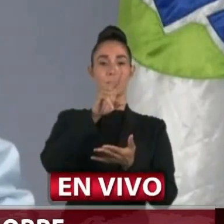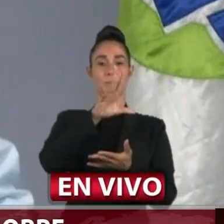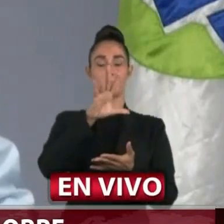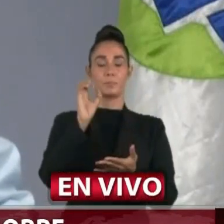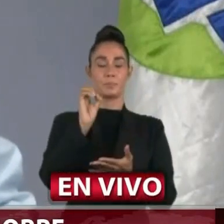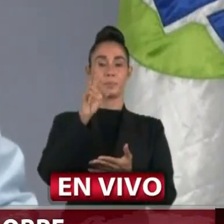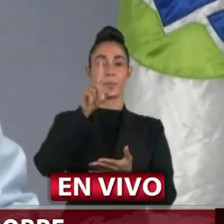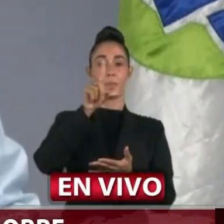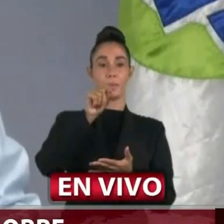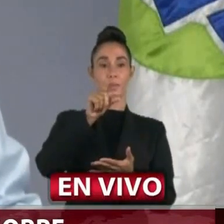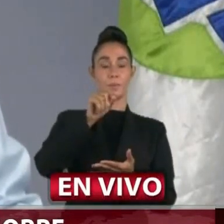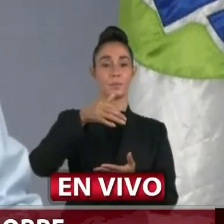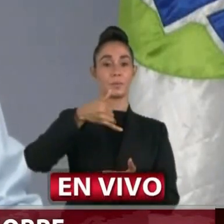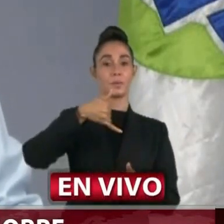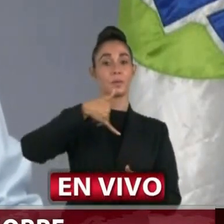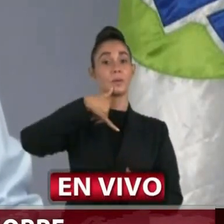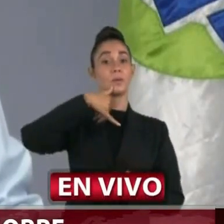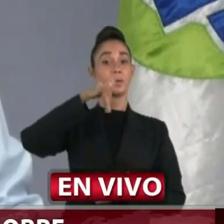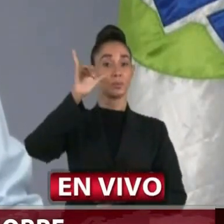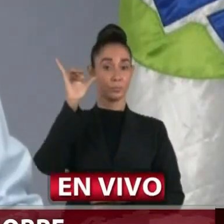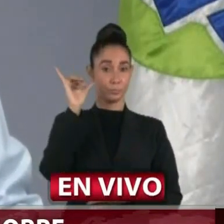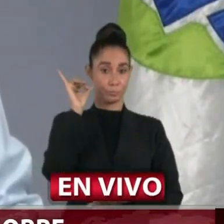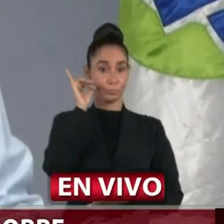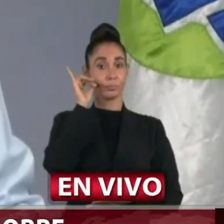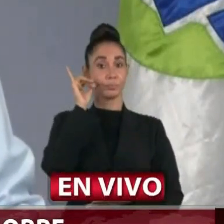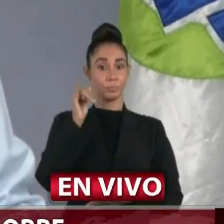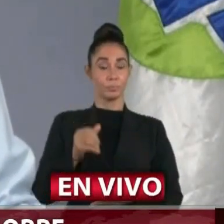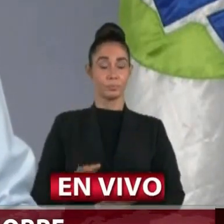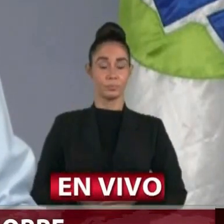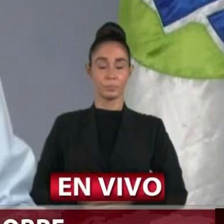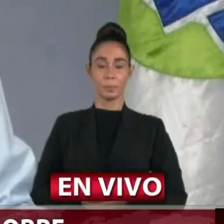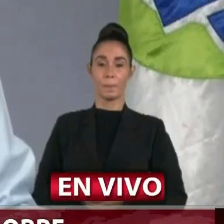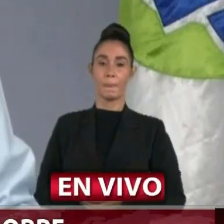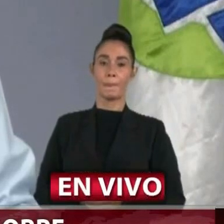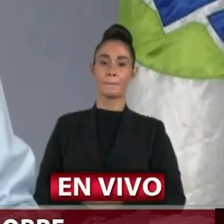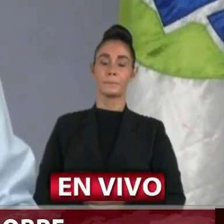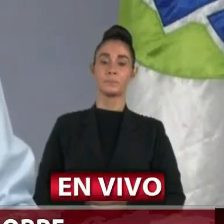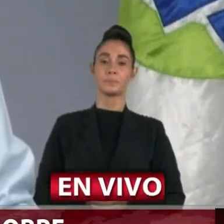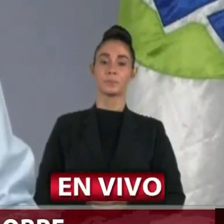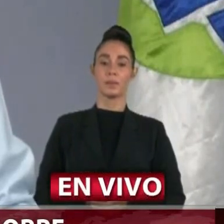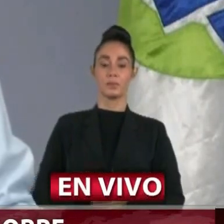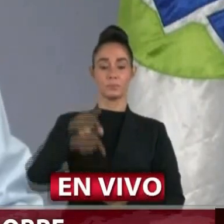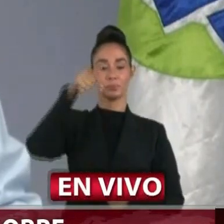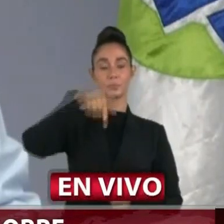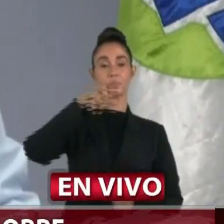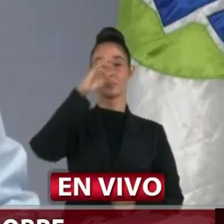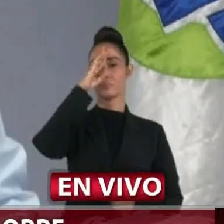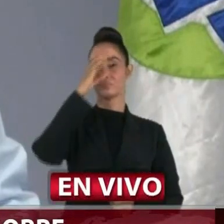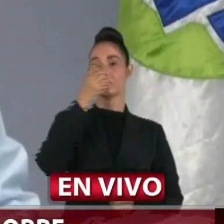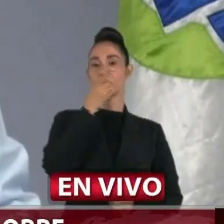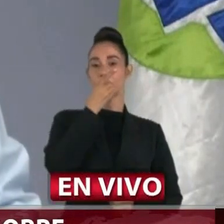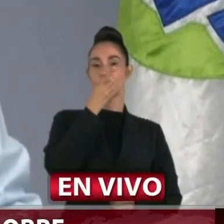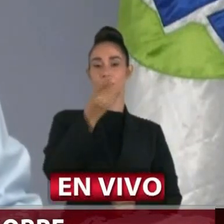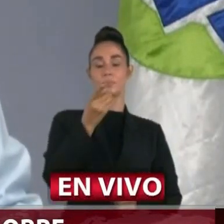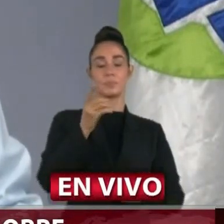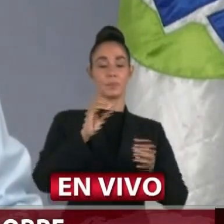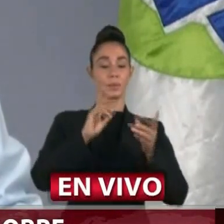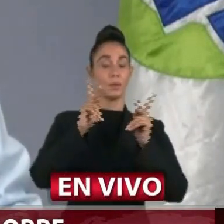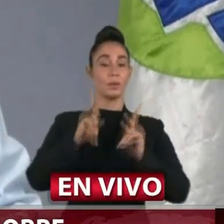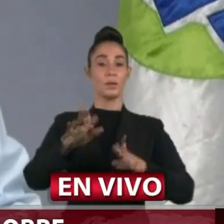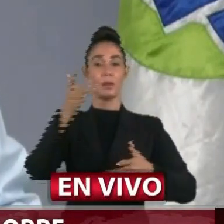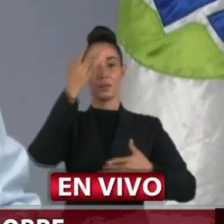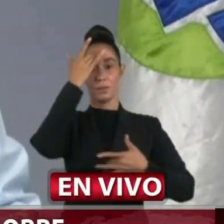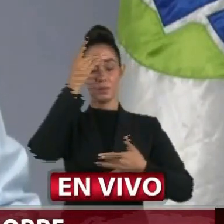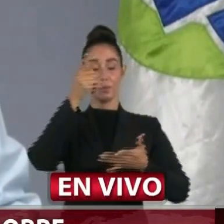2.520 ocurrieron en el día de ayer. En la República Dominicana, el número de